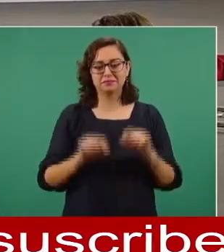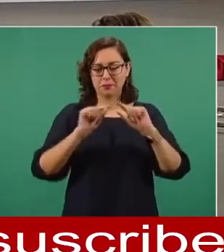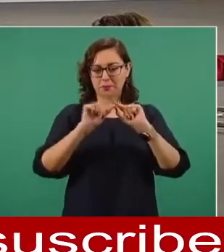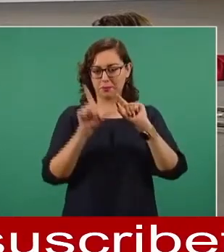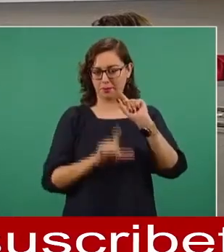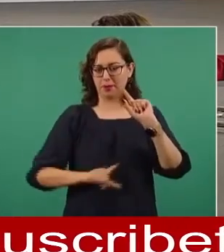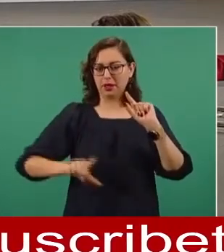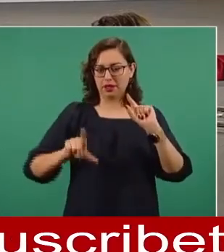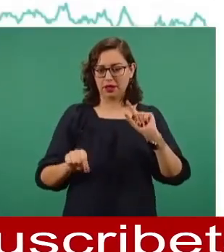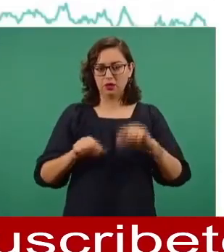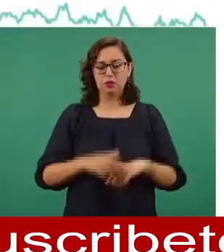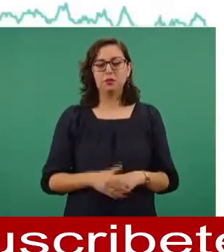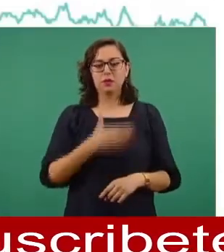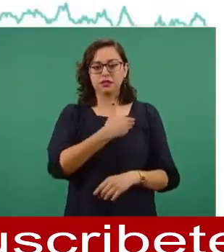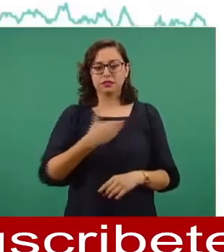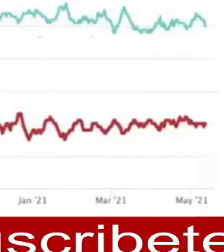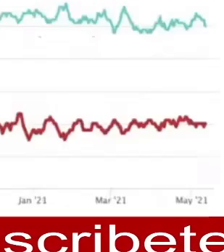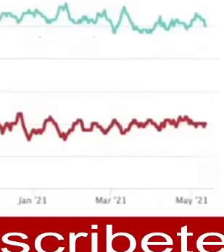63.